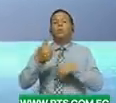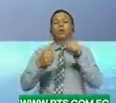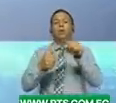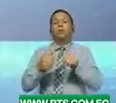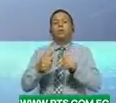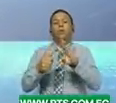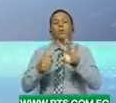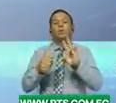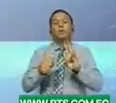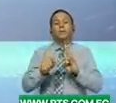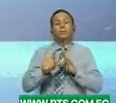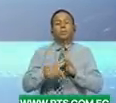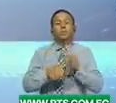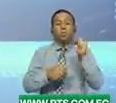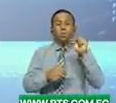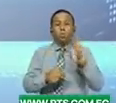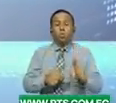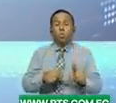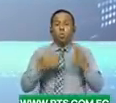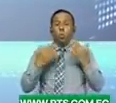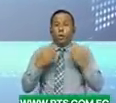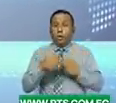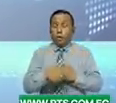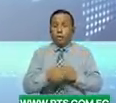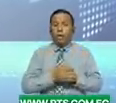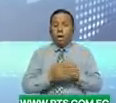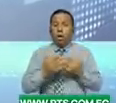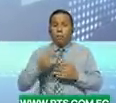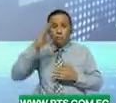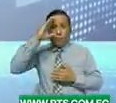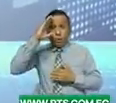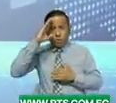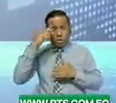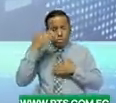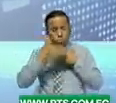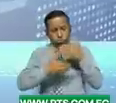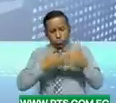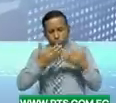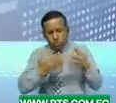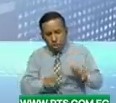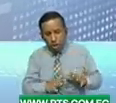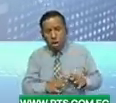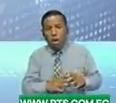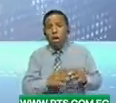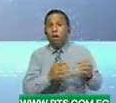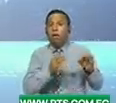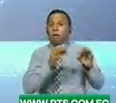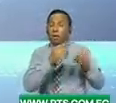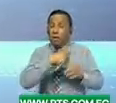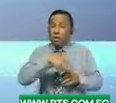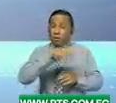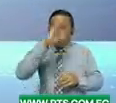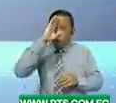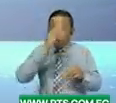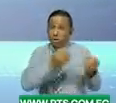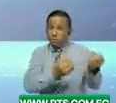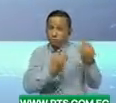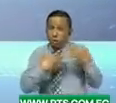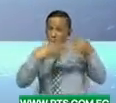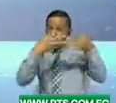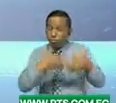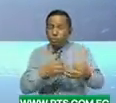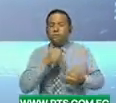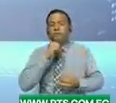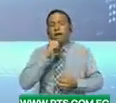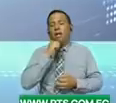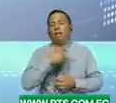22:47, aquí en el sur de Guayaquil, donde culmina el procedimiento. Aún no hay una versión oficial por parte del personal o el jefe de este distrito